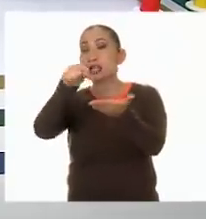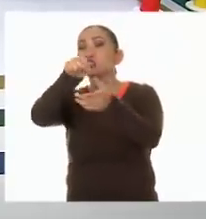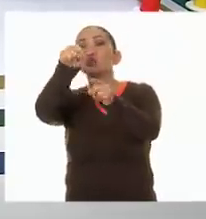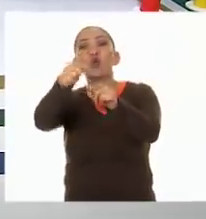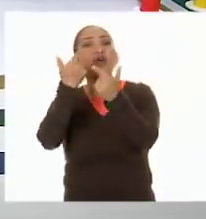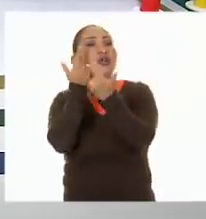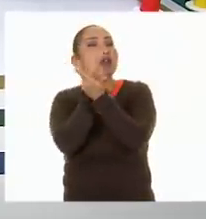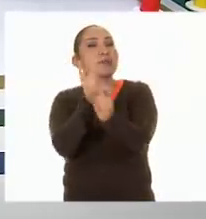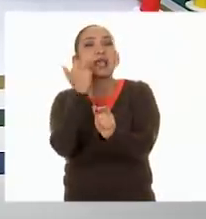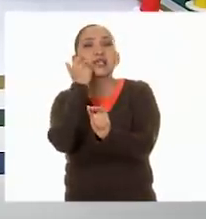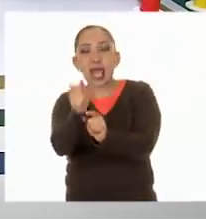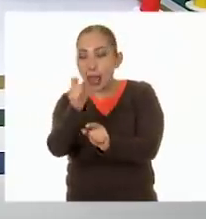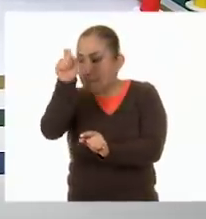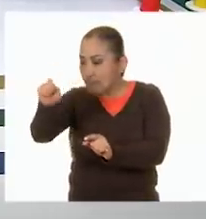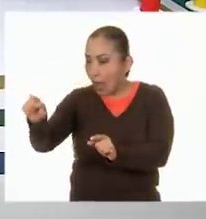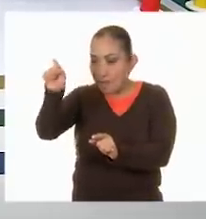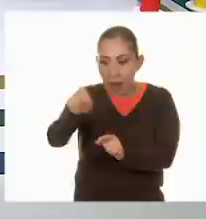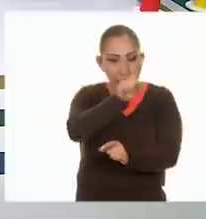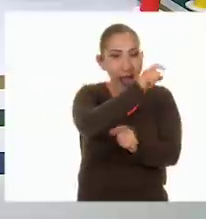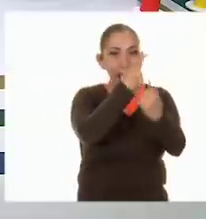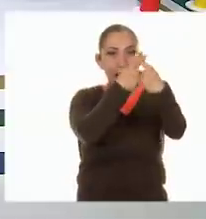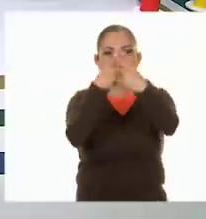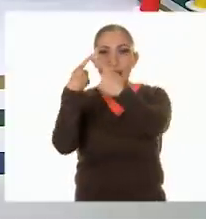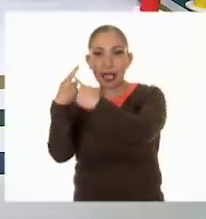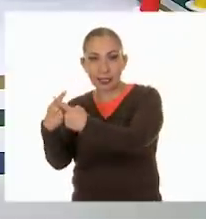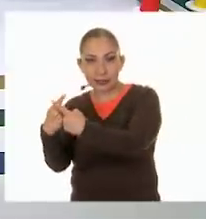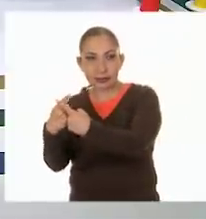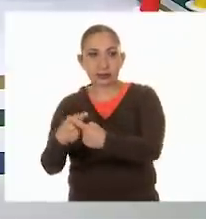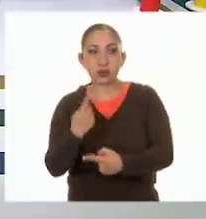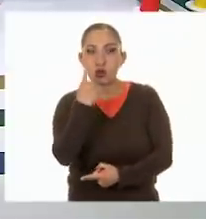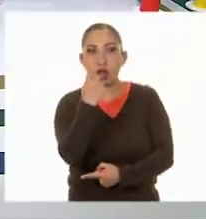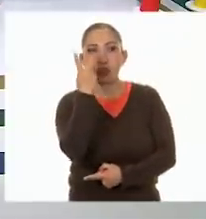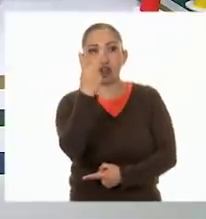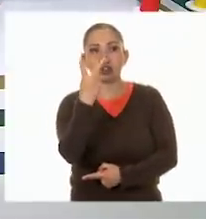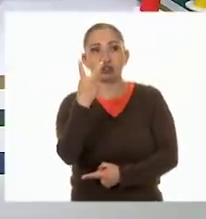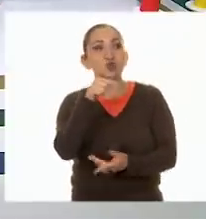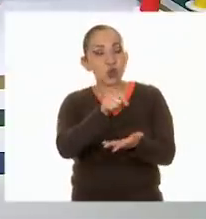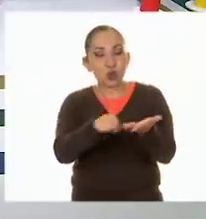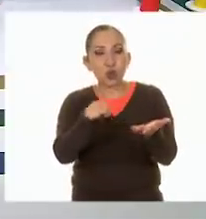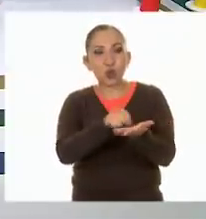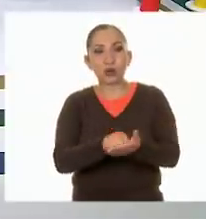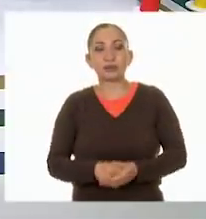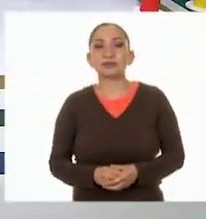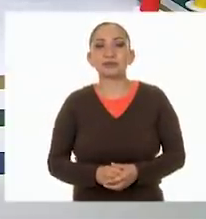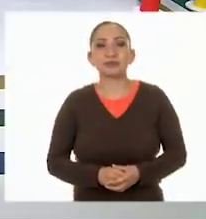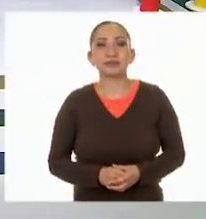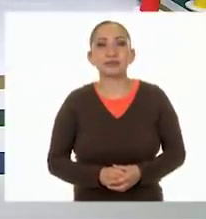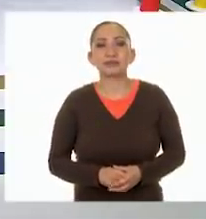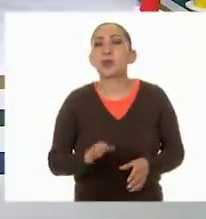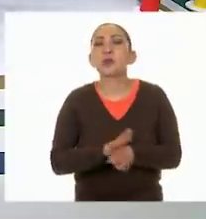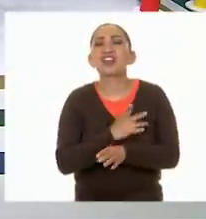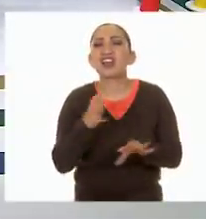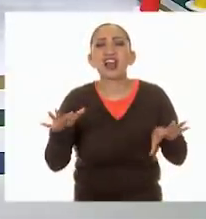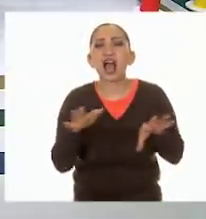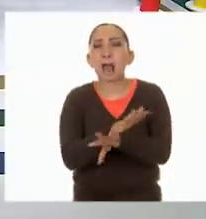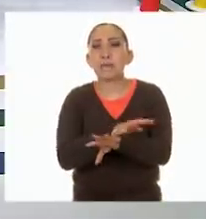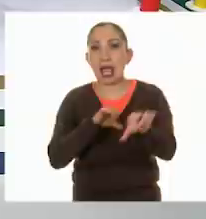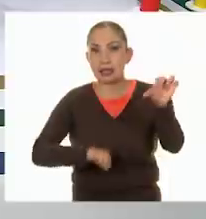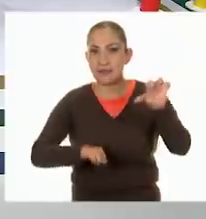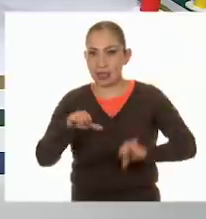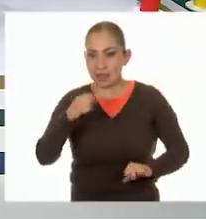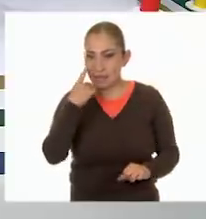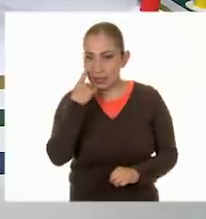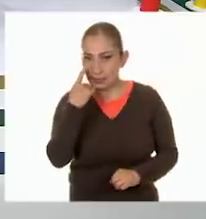quieras, de las hojitas. ¿De yo, donde yo quiera? Ajá, una X o dos. Donde tú quieras. Una. ¿Por qué? Porque vamos a cambiar un poco la